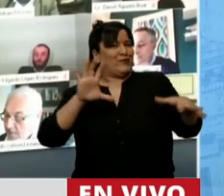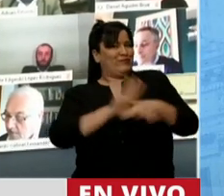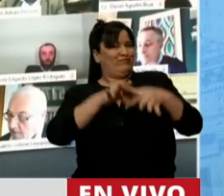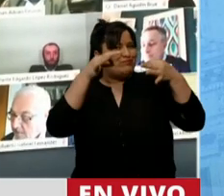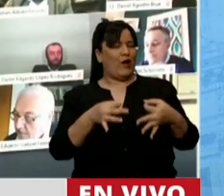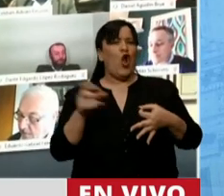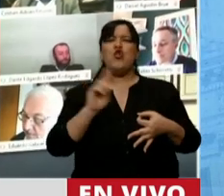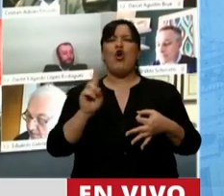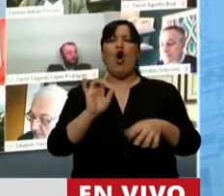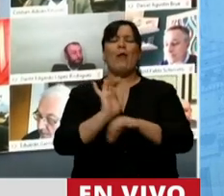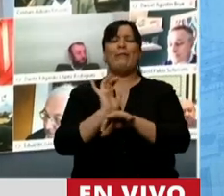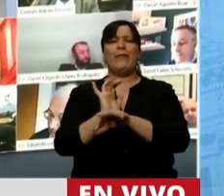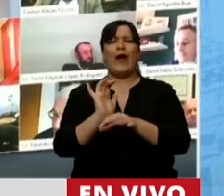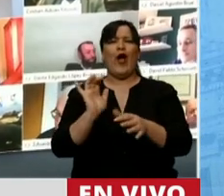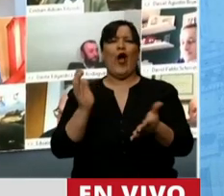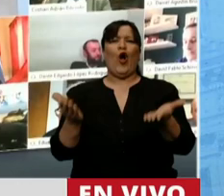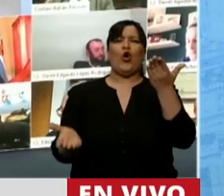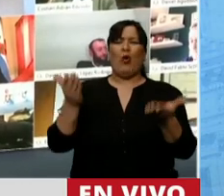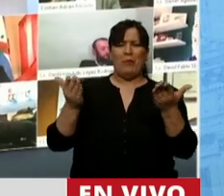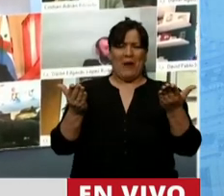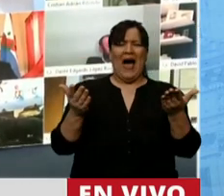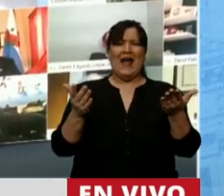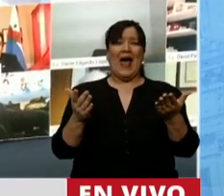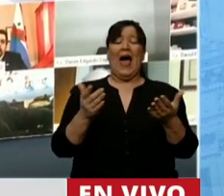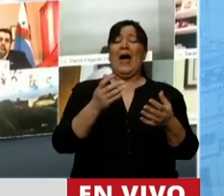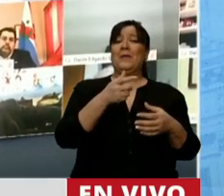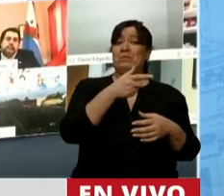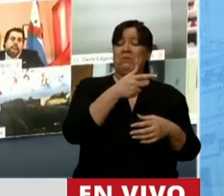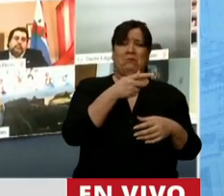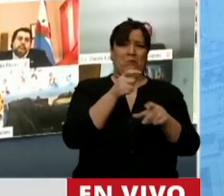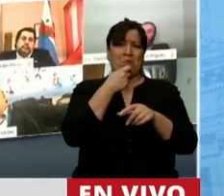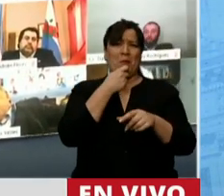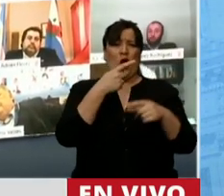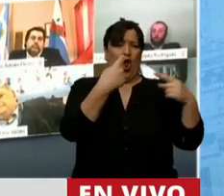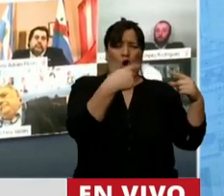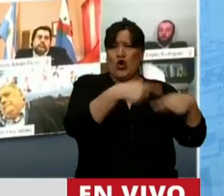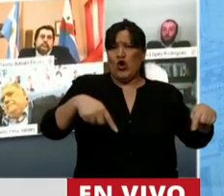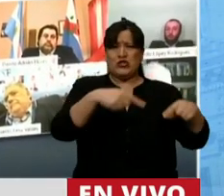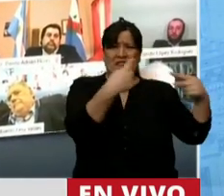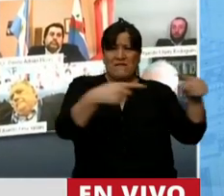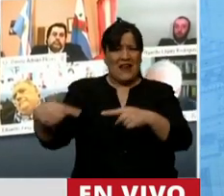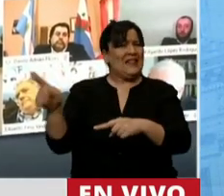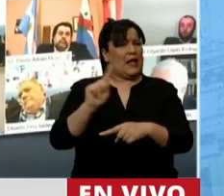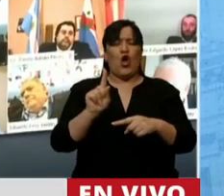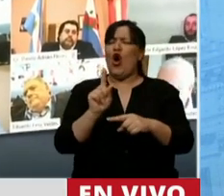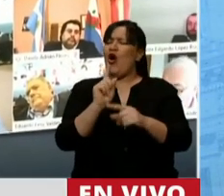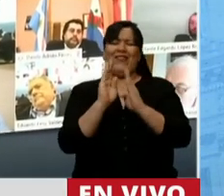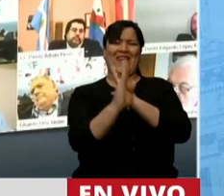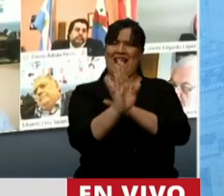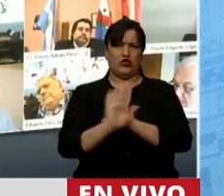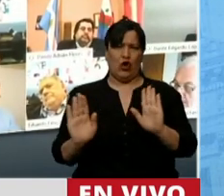no comparar peras con manzanas sino peras con peras yo quiero que